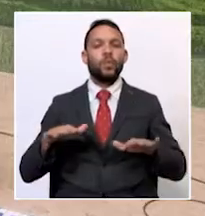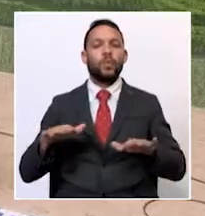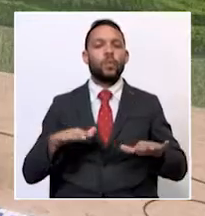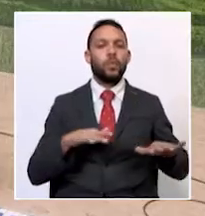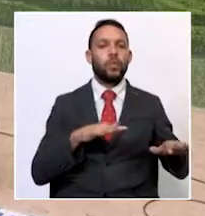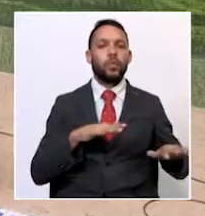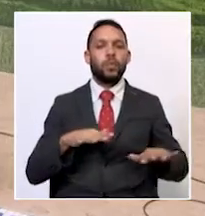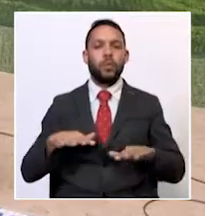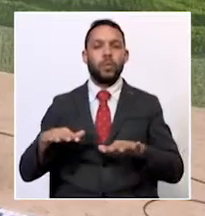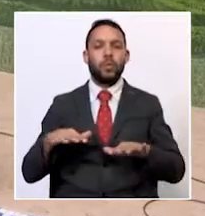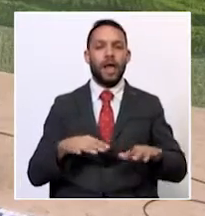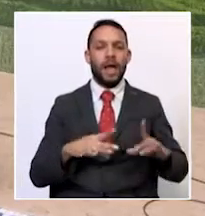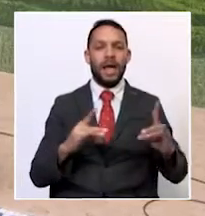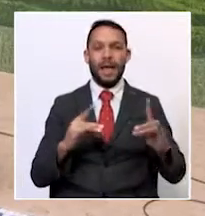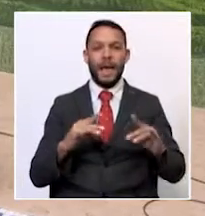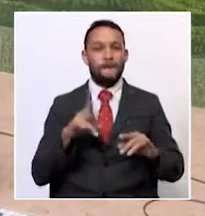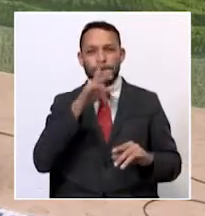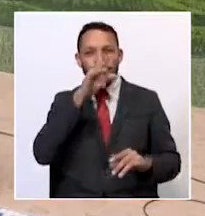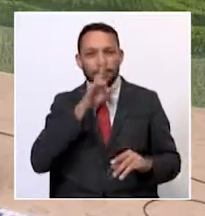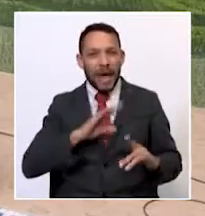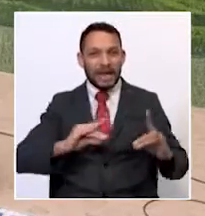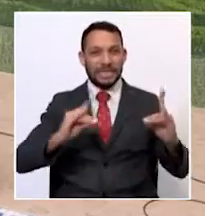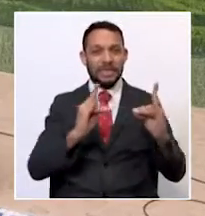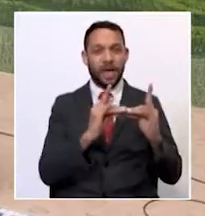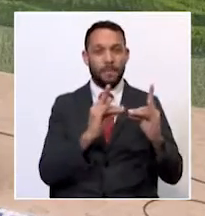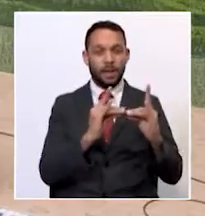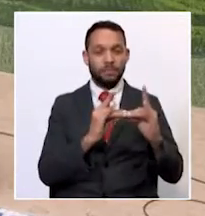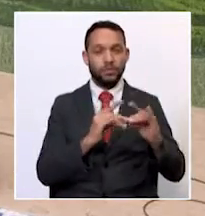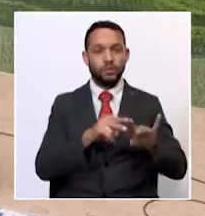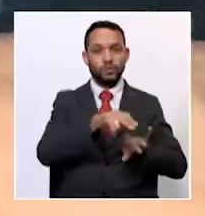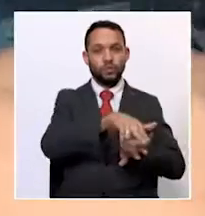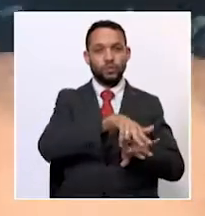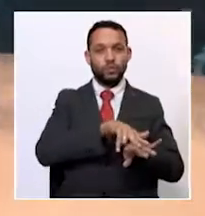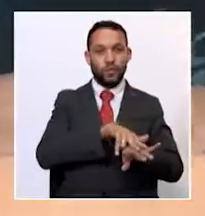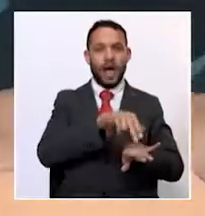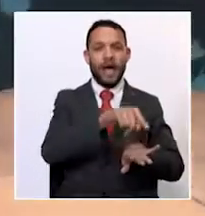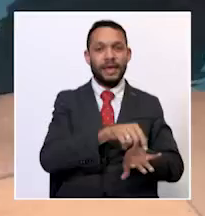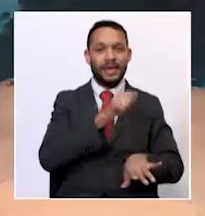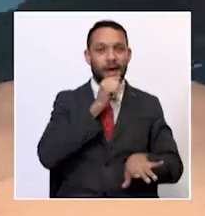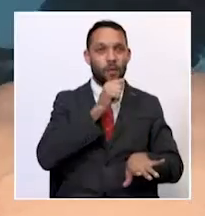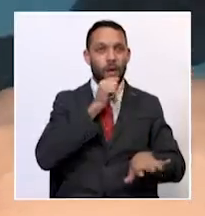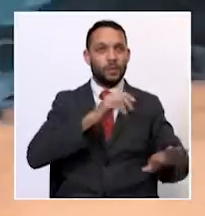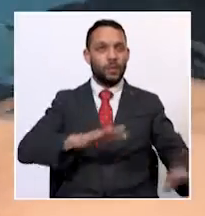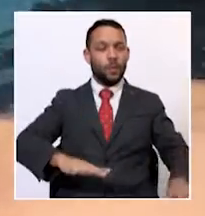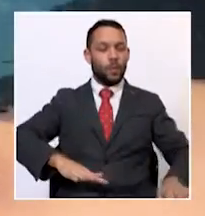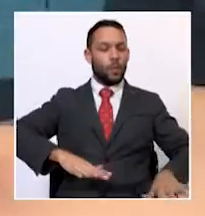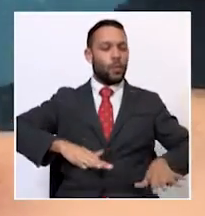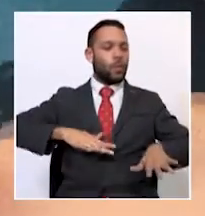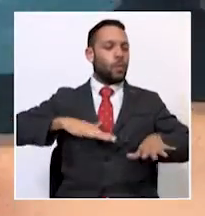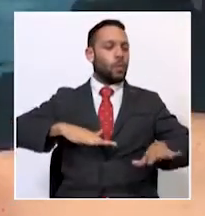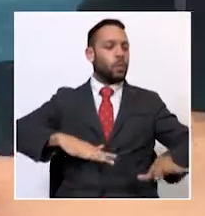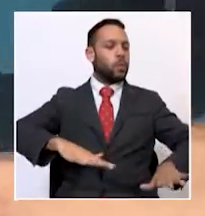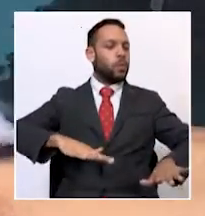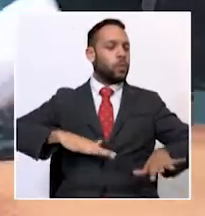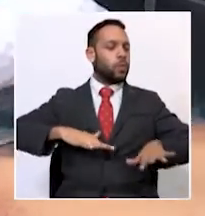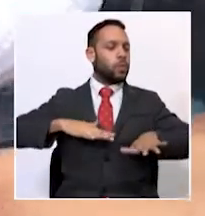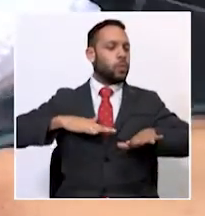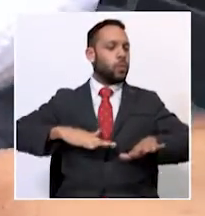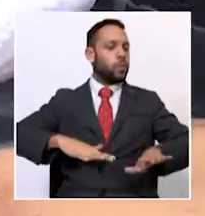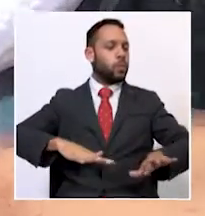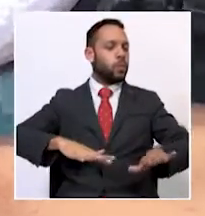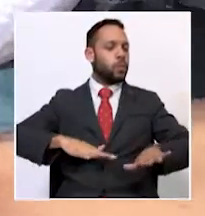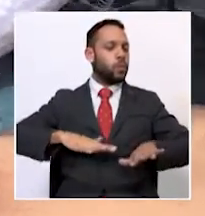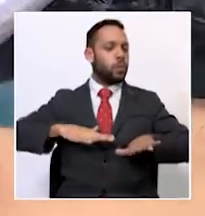se queda absolutamente quieto, vigilado con una cámara infrarroja, y se queda durante 75 minutos en esa